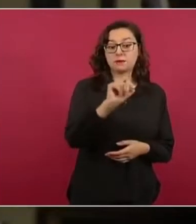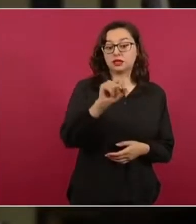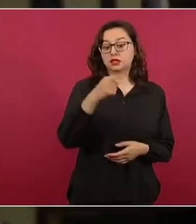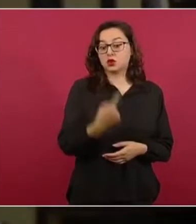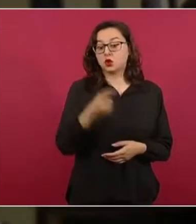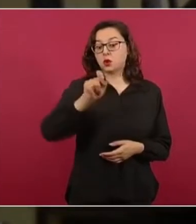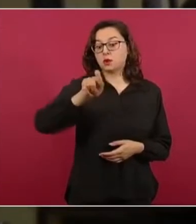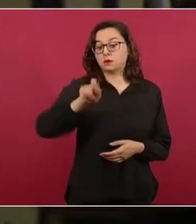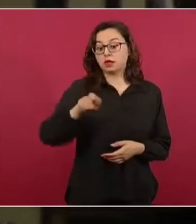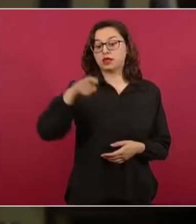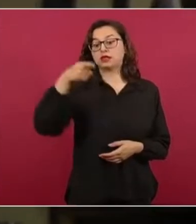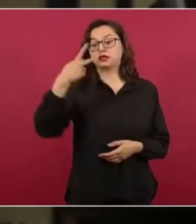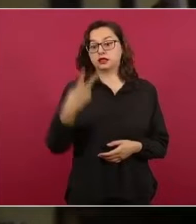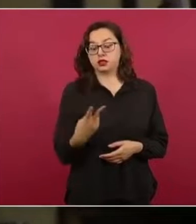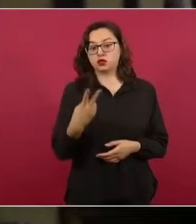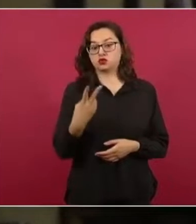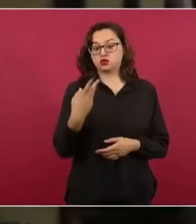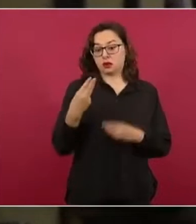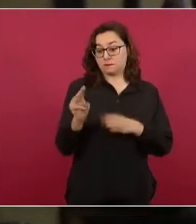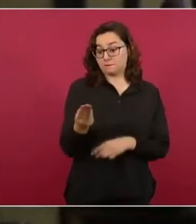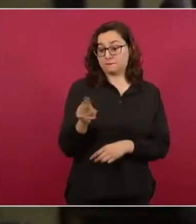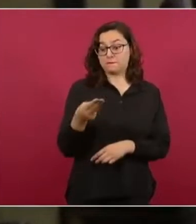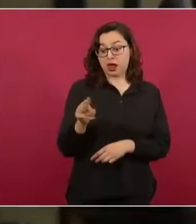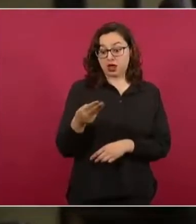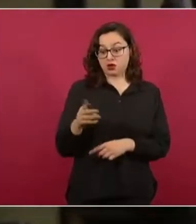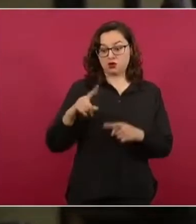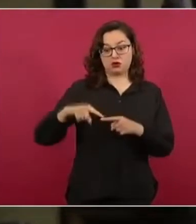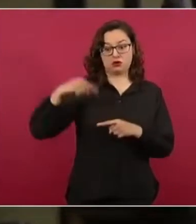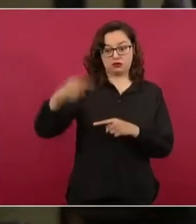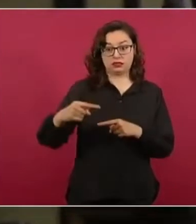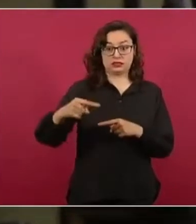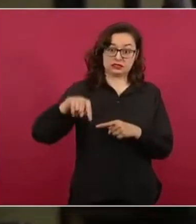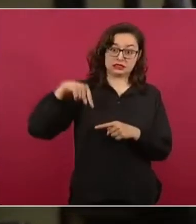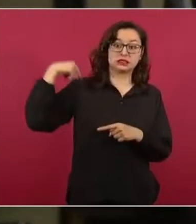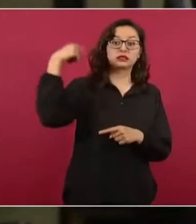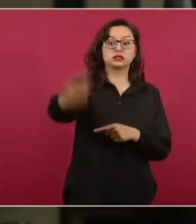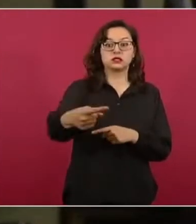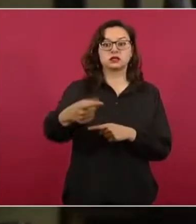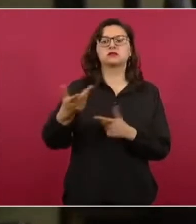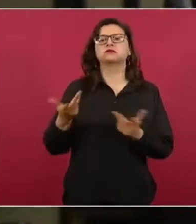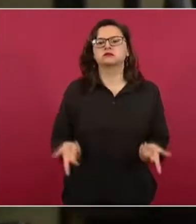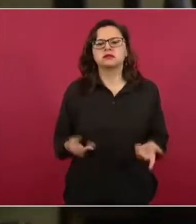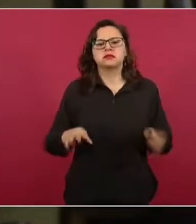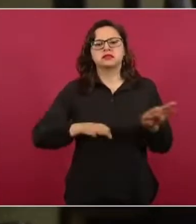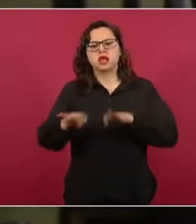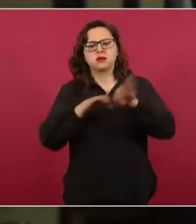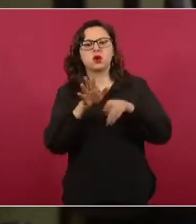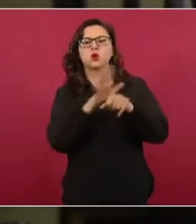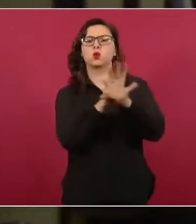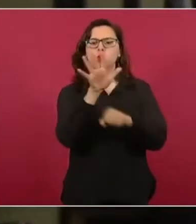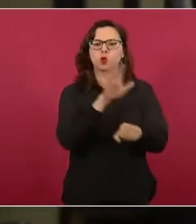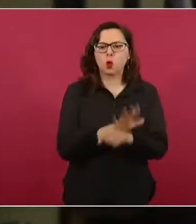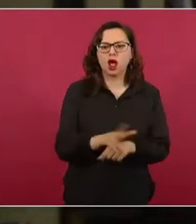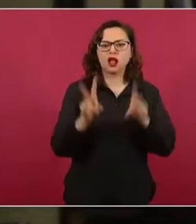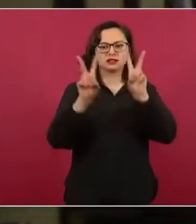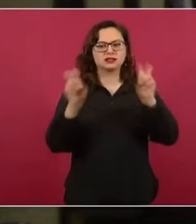así, de esta semana a la otra. Sí. Entonces, preguntarle, presidente, ¿cuál va a ser la agenda? ¿Con quiénes se va a reunir allá en Sonora? ¿Cuál va